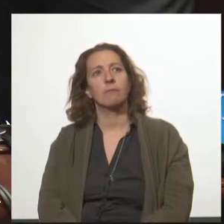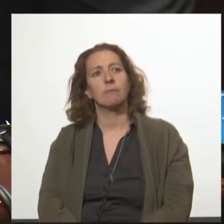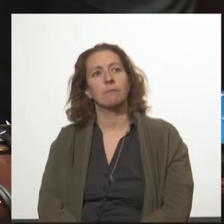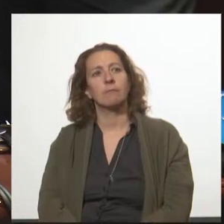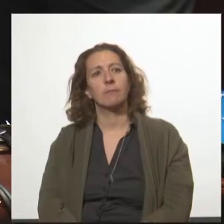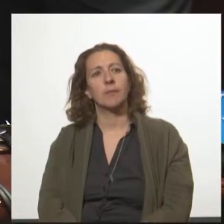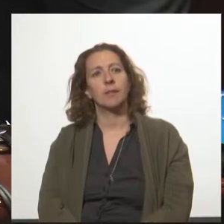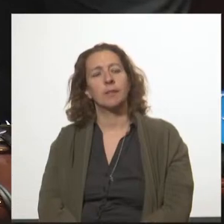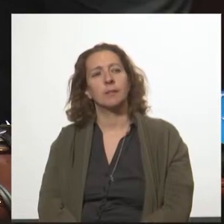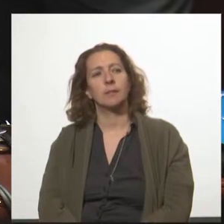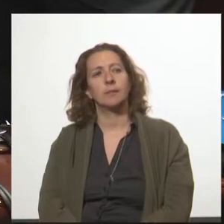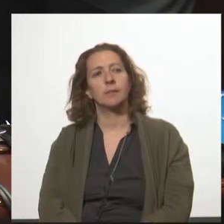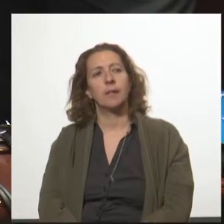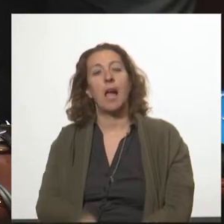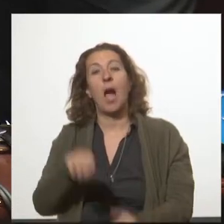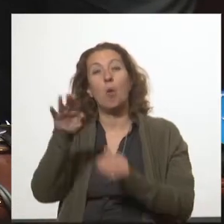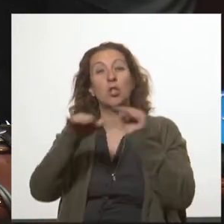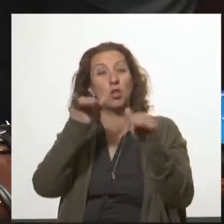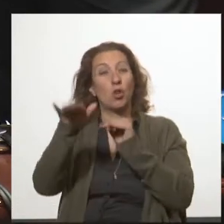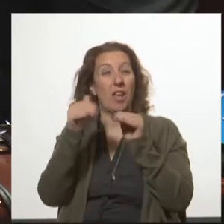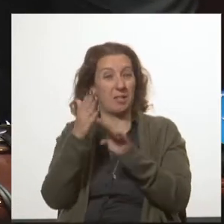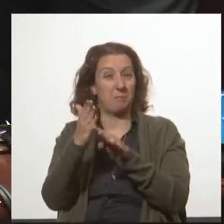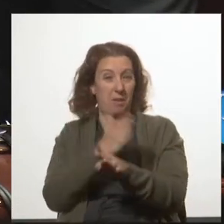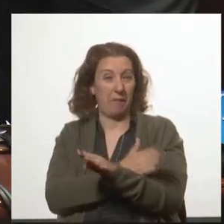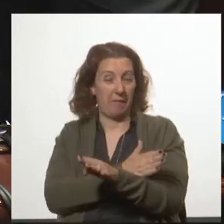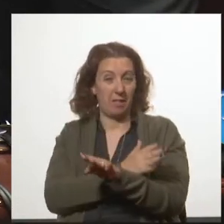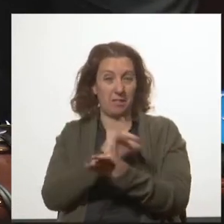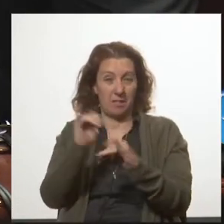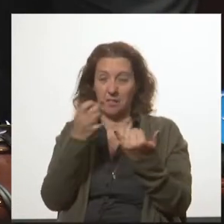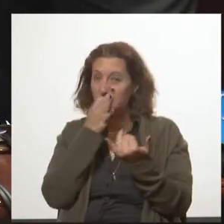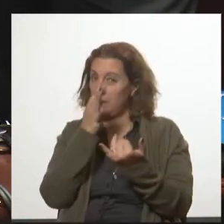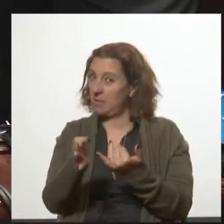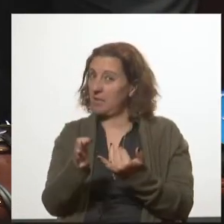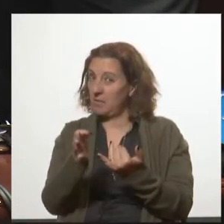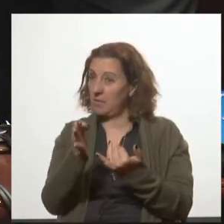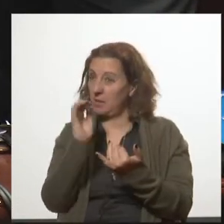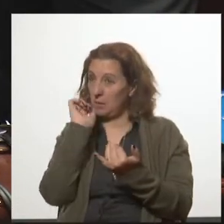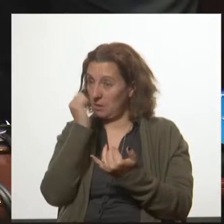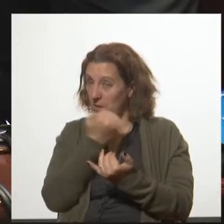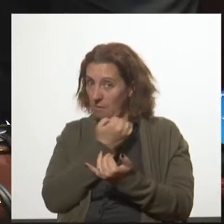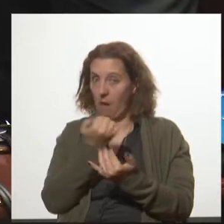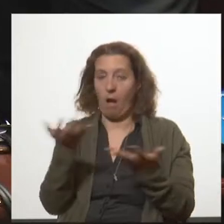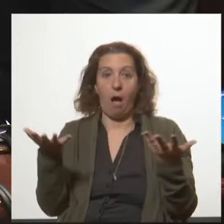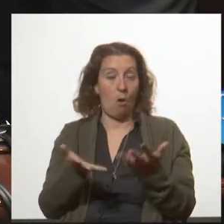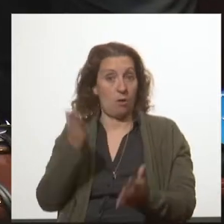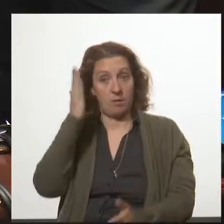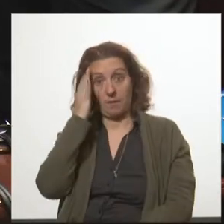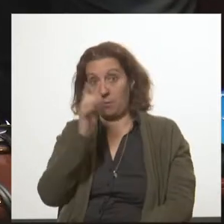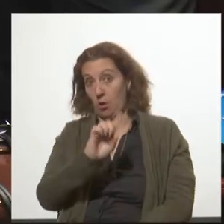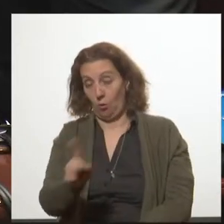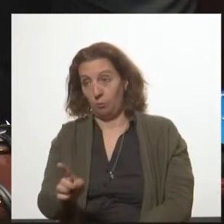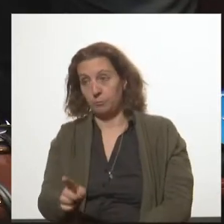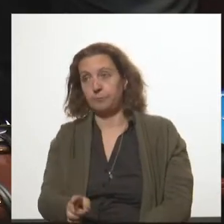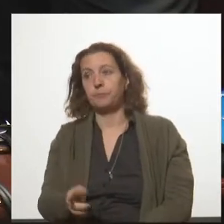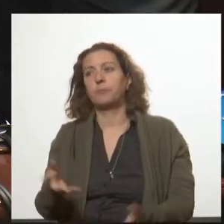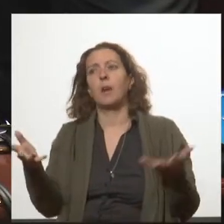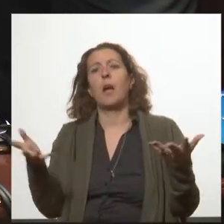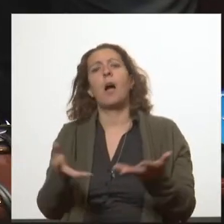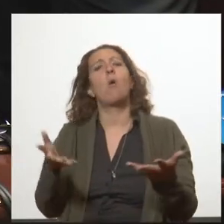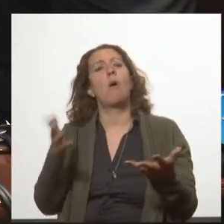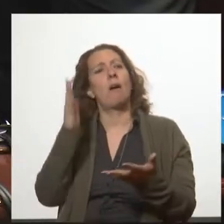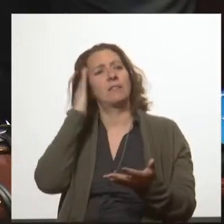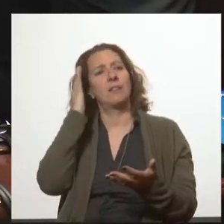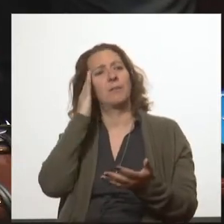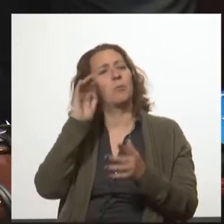a las auditorías previas que se dijo que estaban reservadas y ahora sabemos que no lo están pero sabemos que no hay auditorías